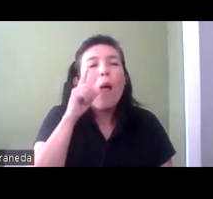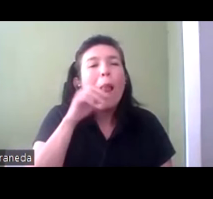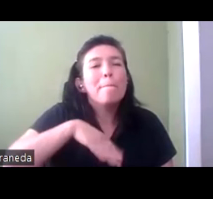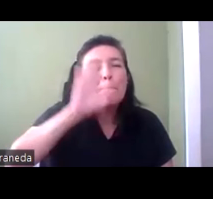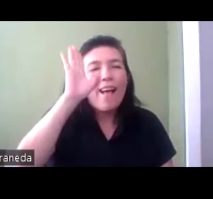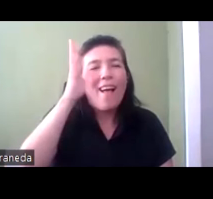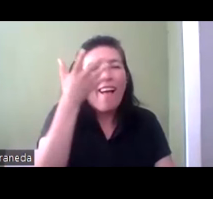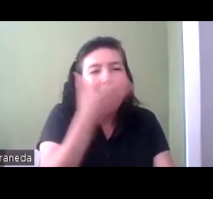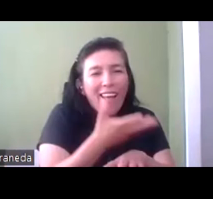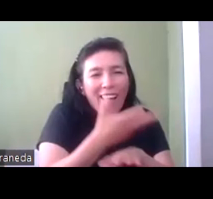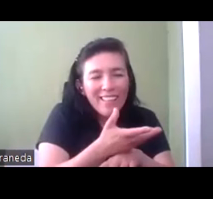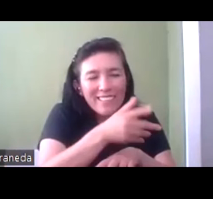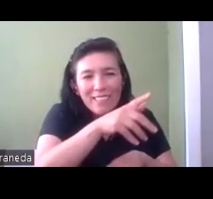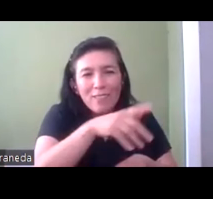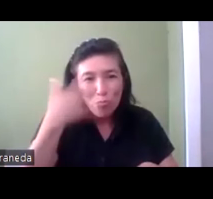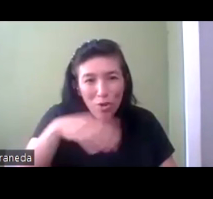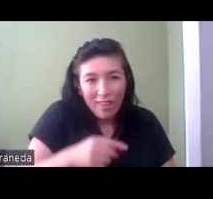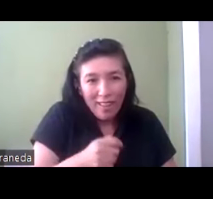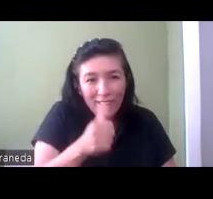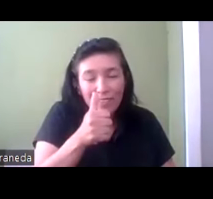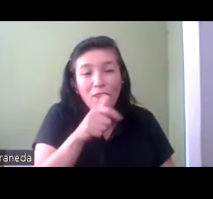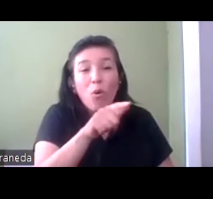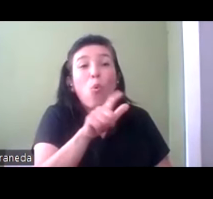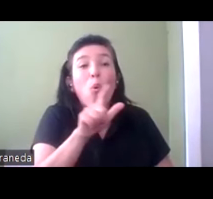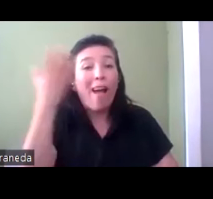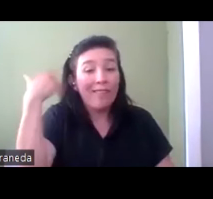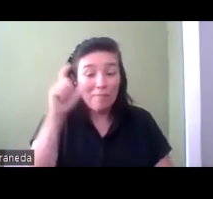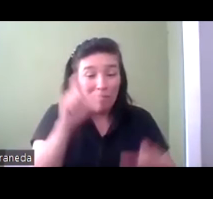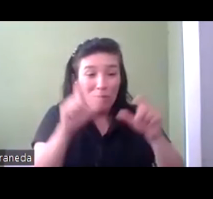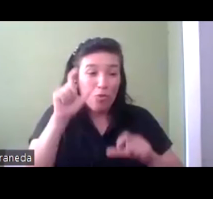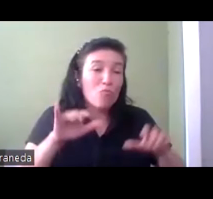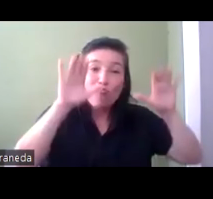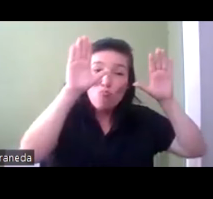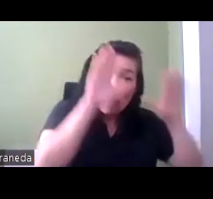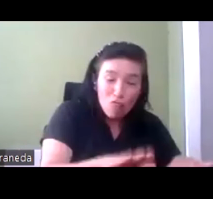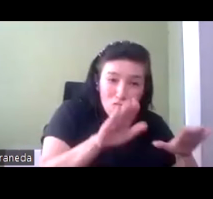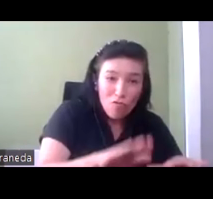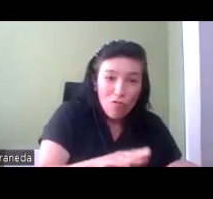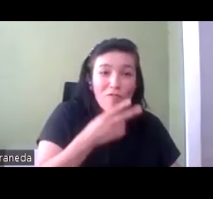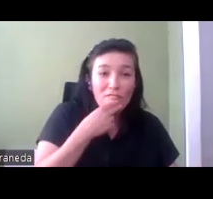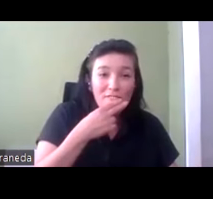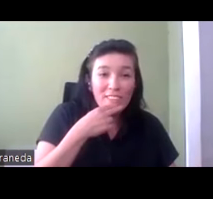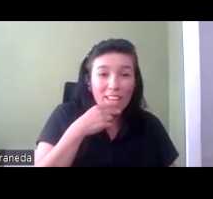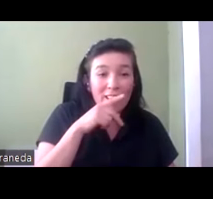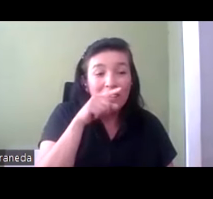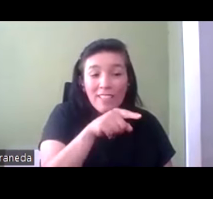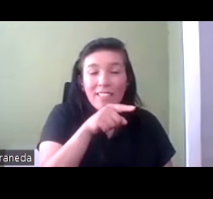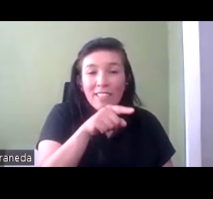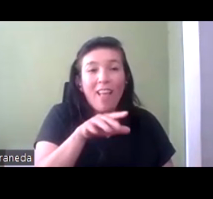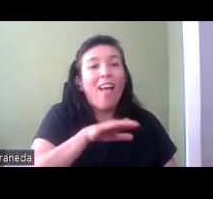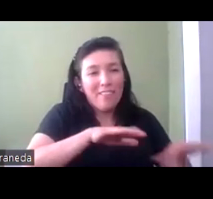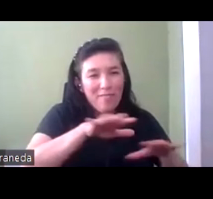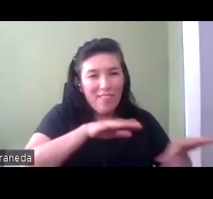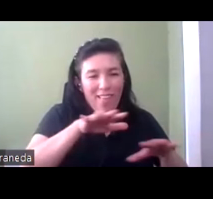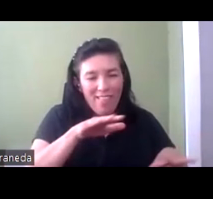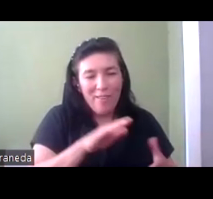o polos de ocupación en donde los pobladores nosotros pensamos están enfocando sus actividades. Por